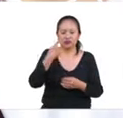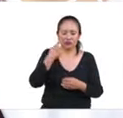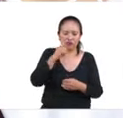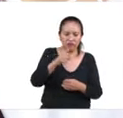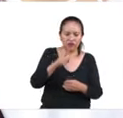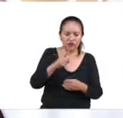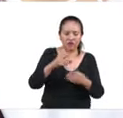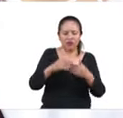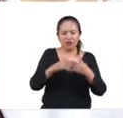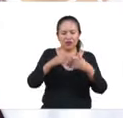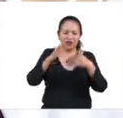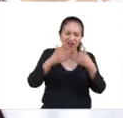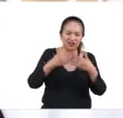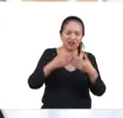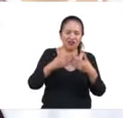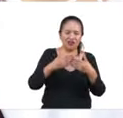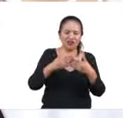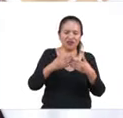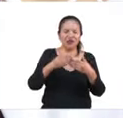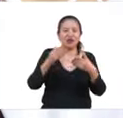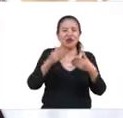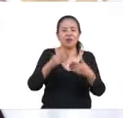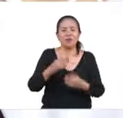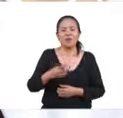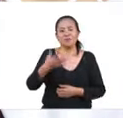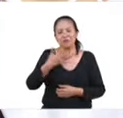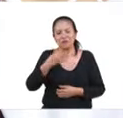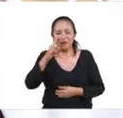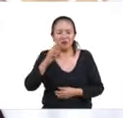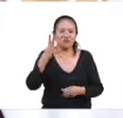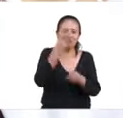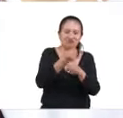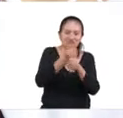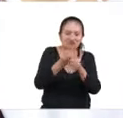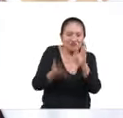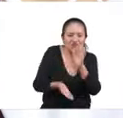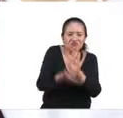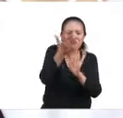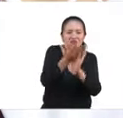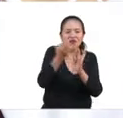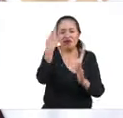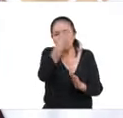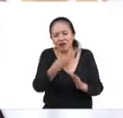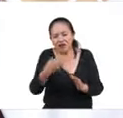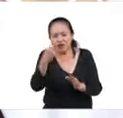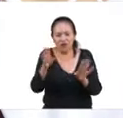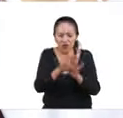tienen que precargarse para bajar a los puntales en donde que fueron construidos.